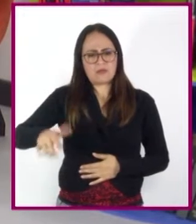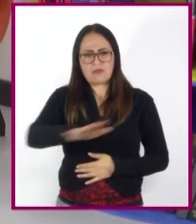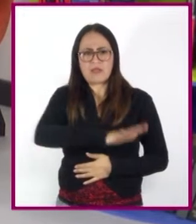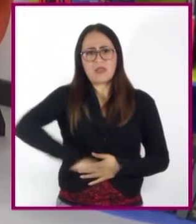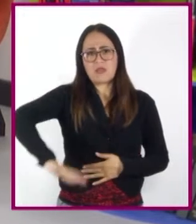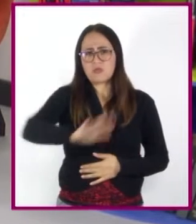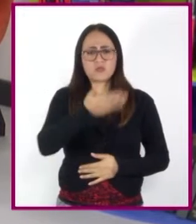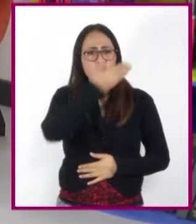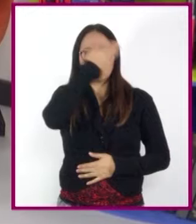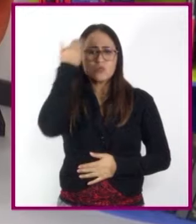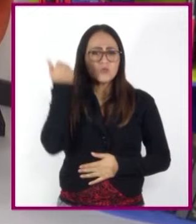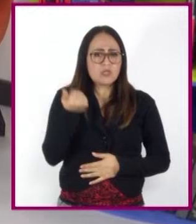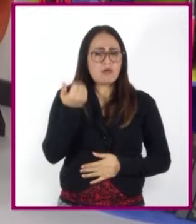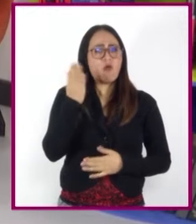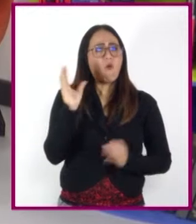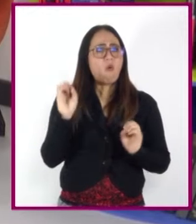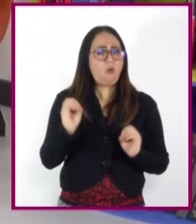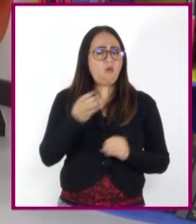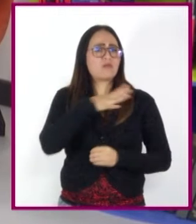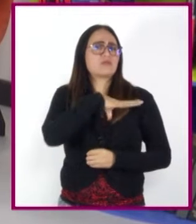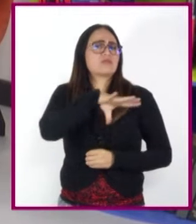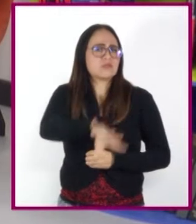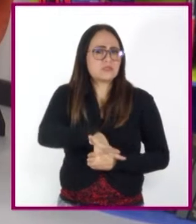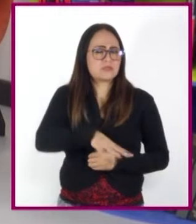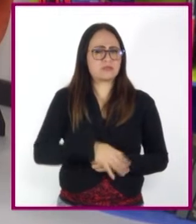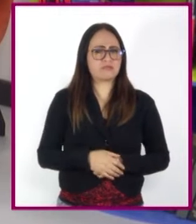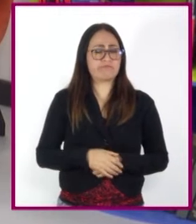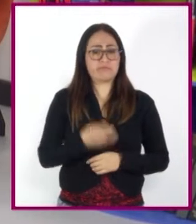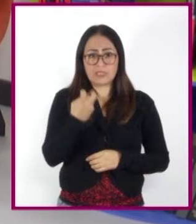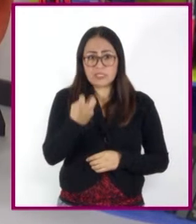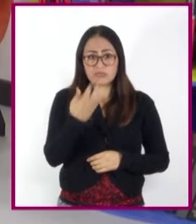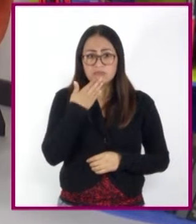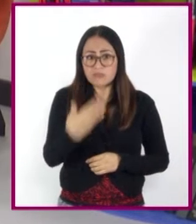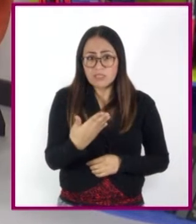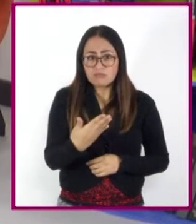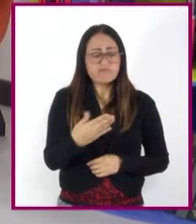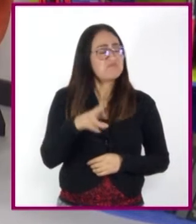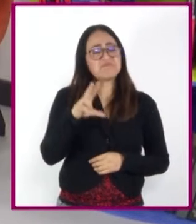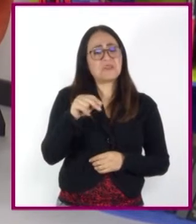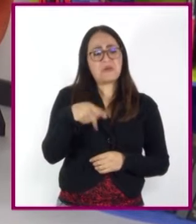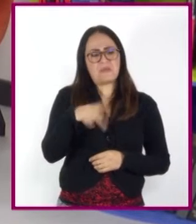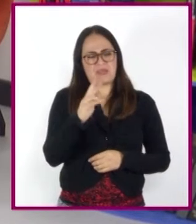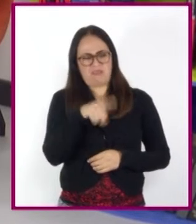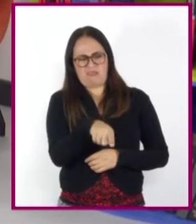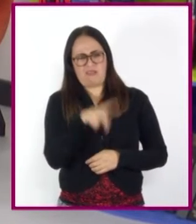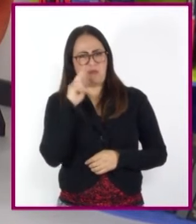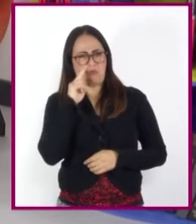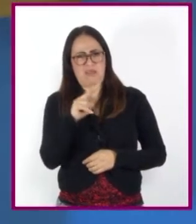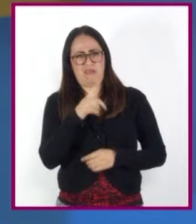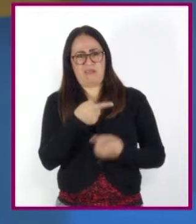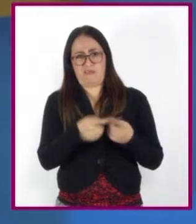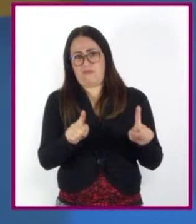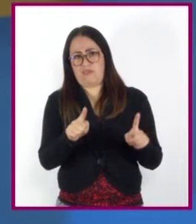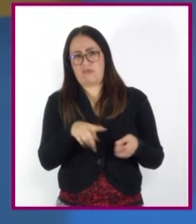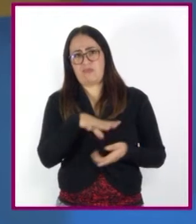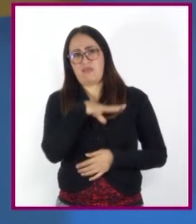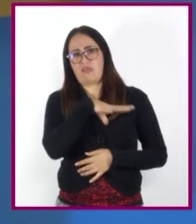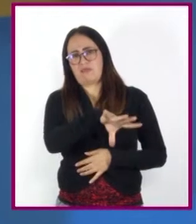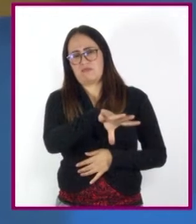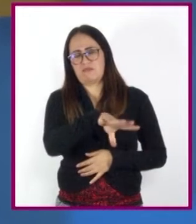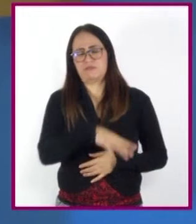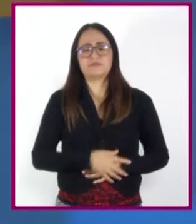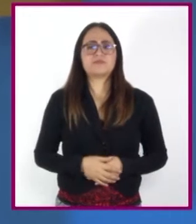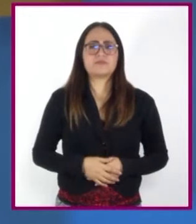rechaza. Por eso, aunque no debería ser así, tratamos diferente a esas personas. Para